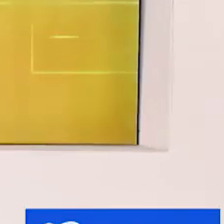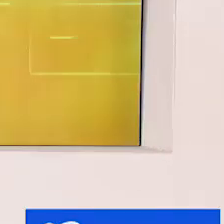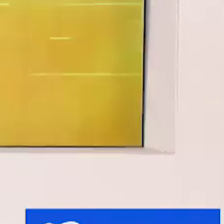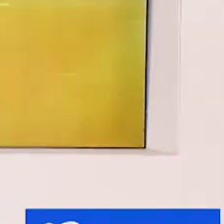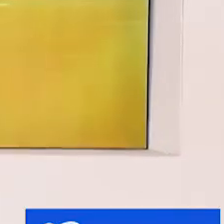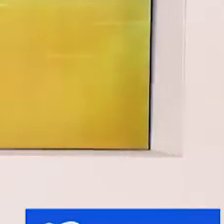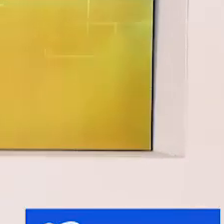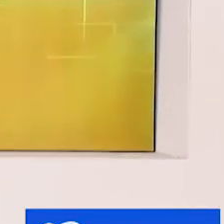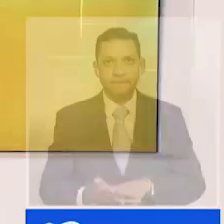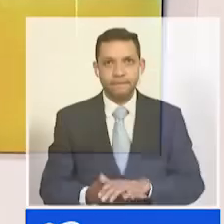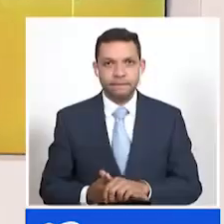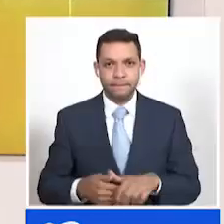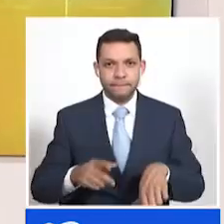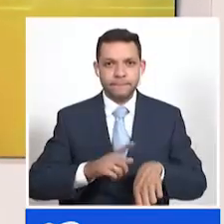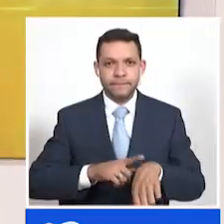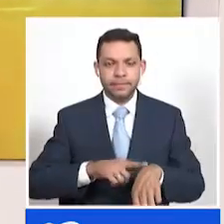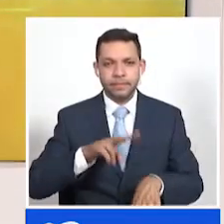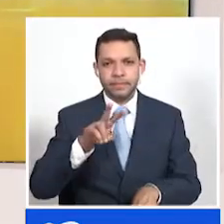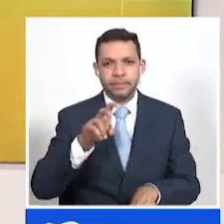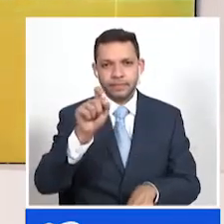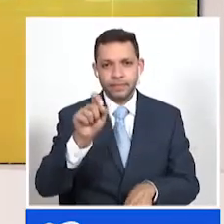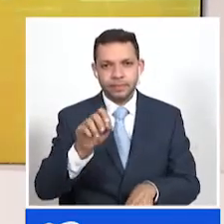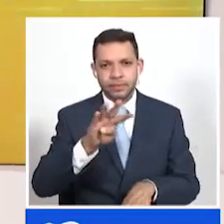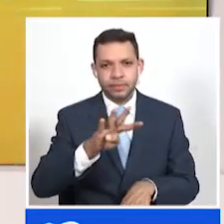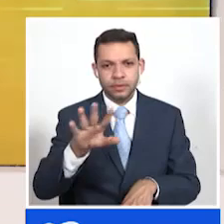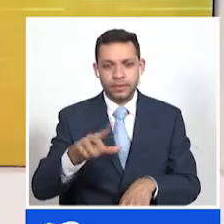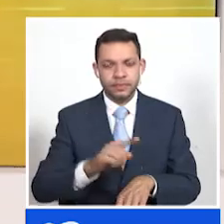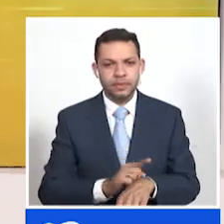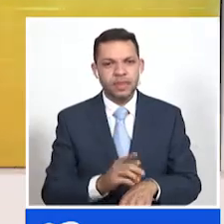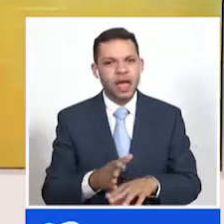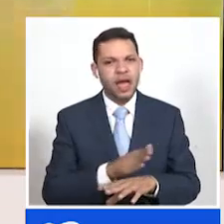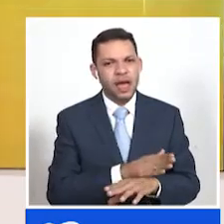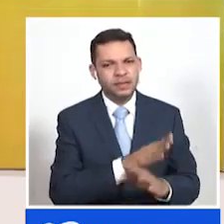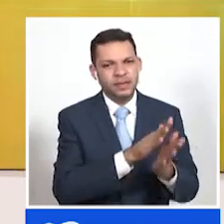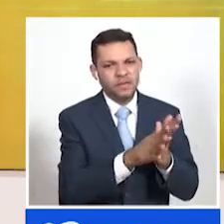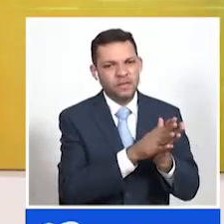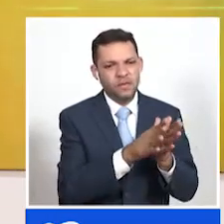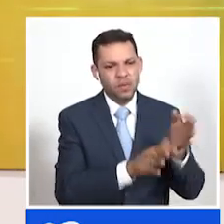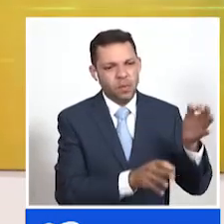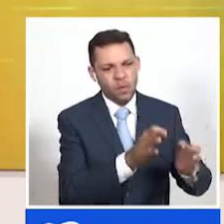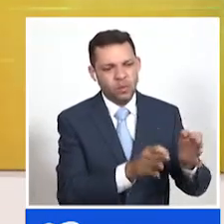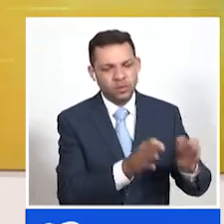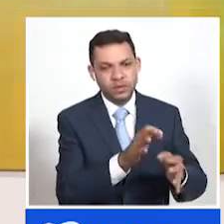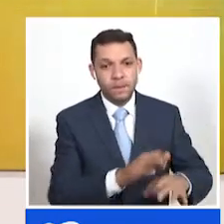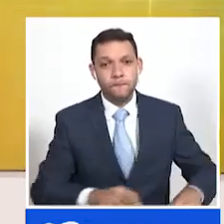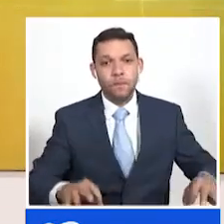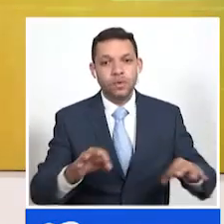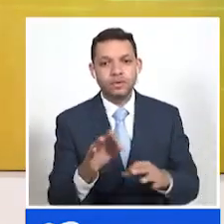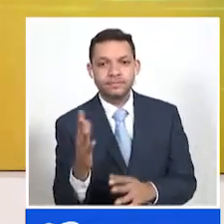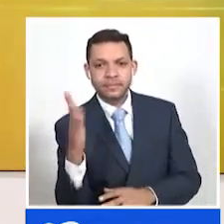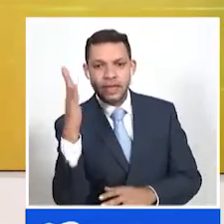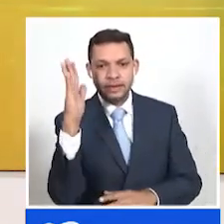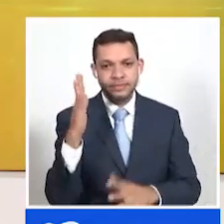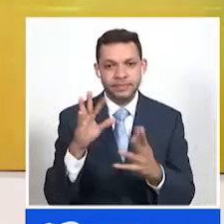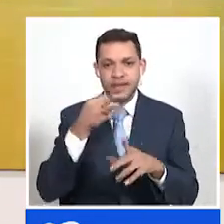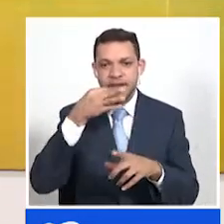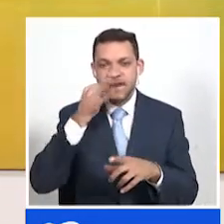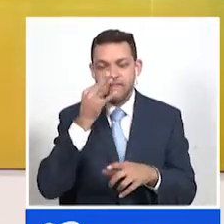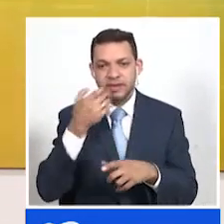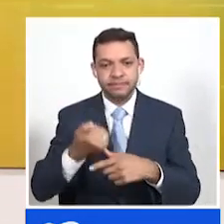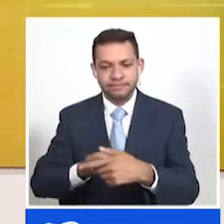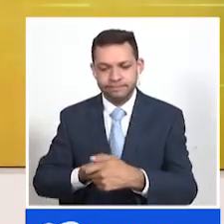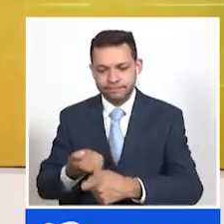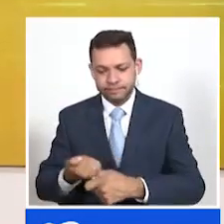Siete de la noche, 45 minutos. En nuestro informe regional destacamos la cosecha de mitaca, de mitad de año, que ya se avecina en el Triángulo del